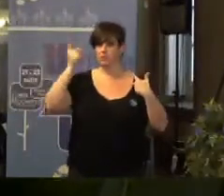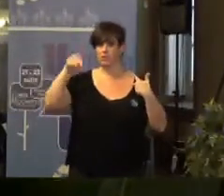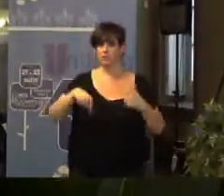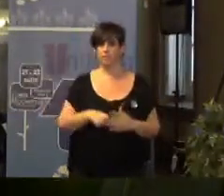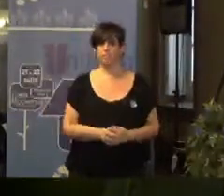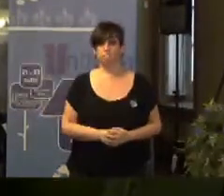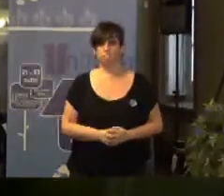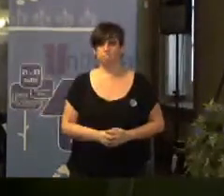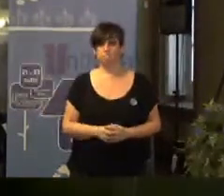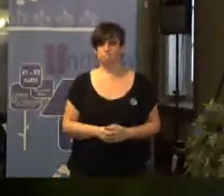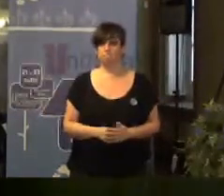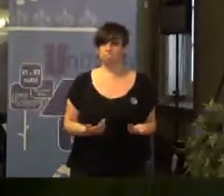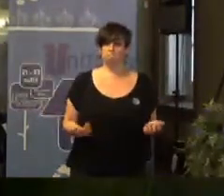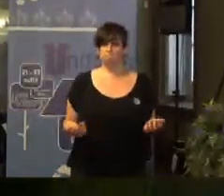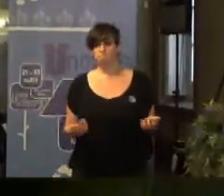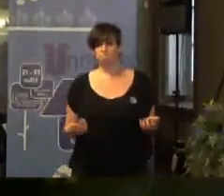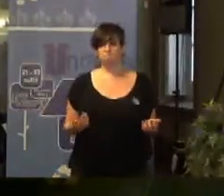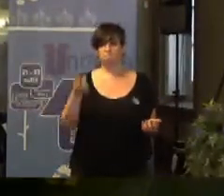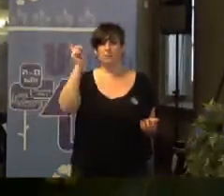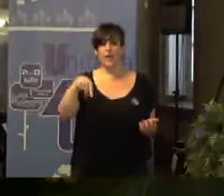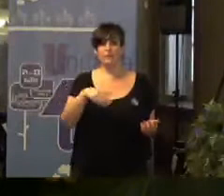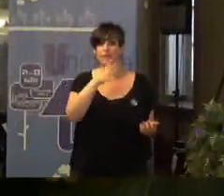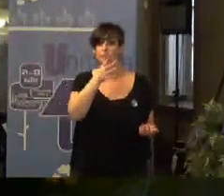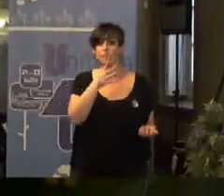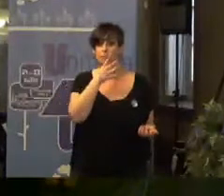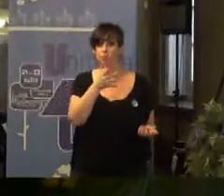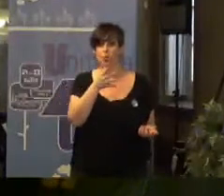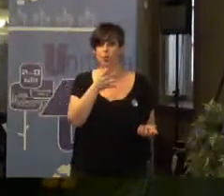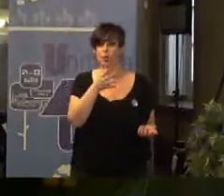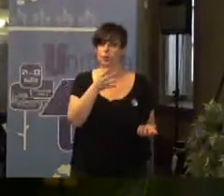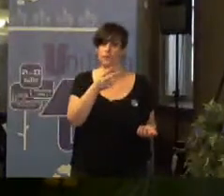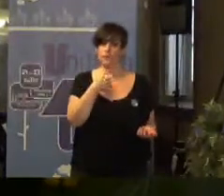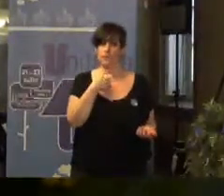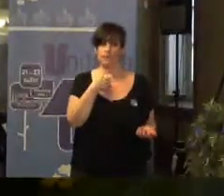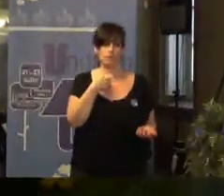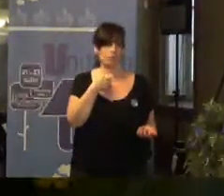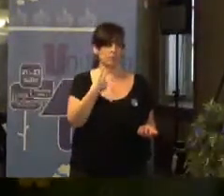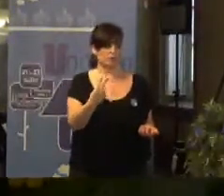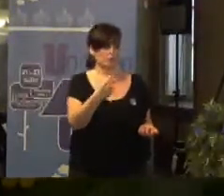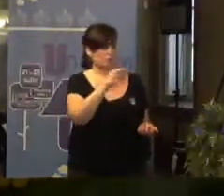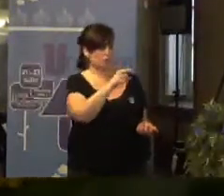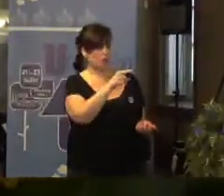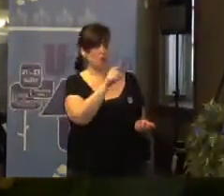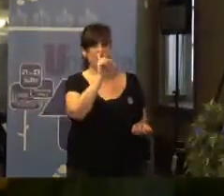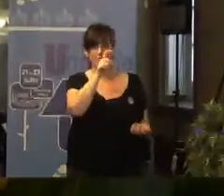isto con baixo a bota de o que eu chamo